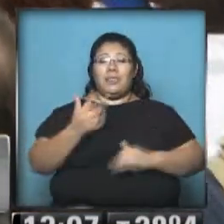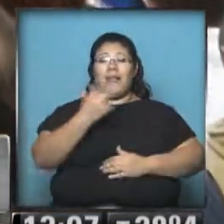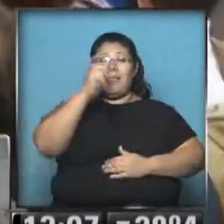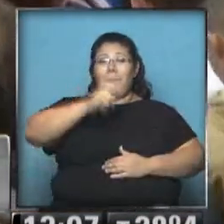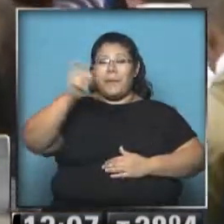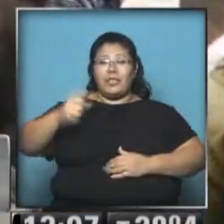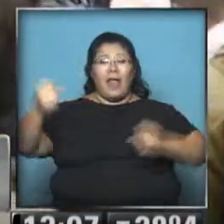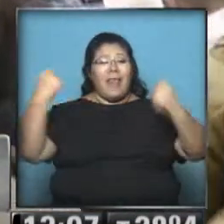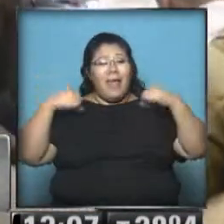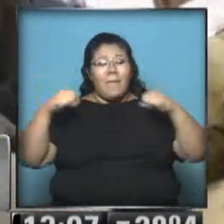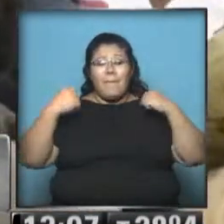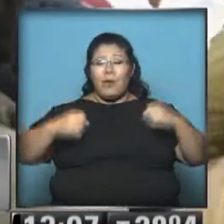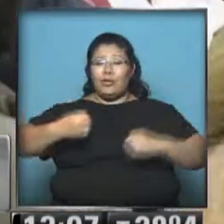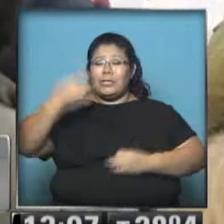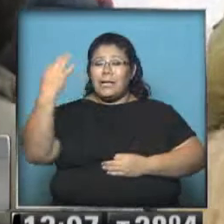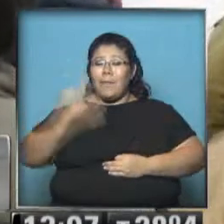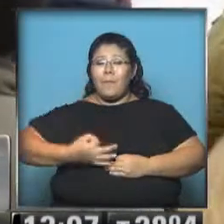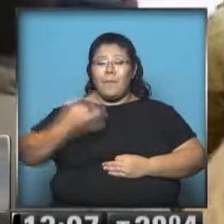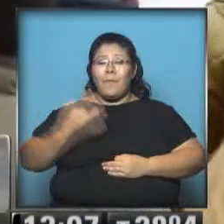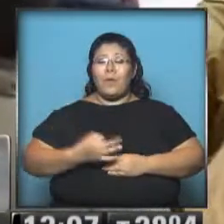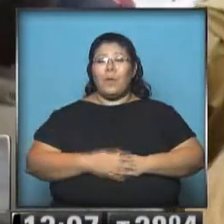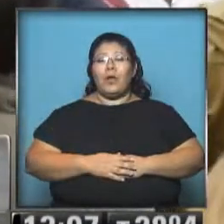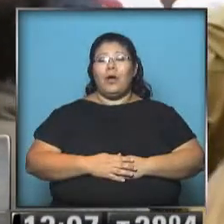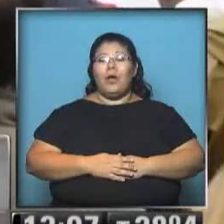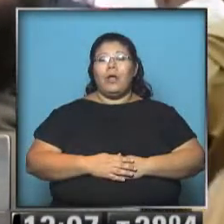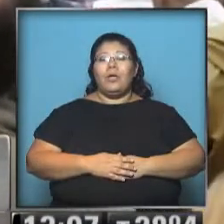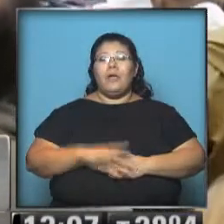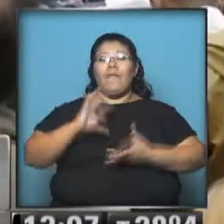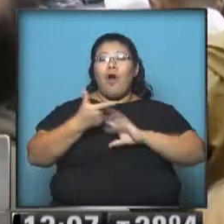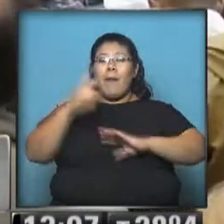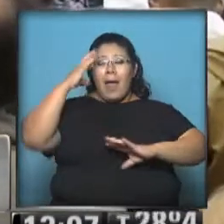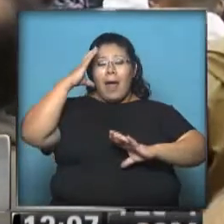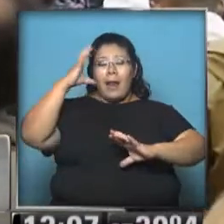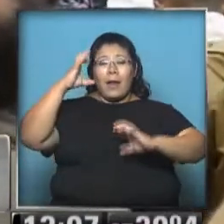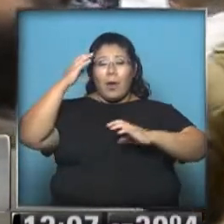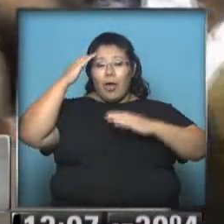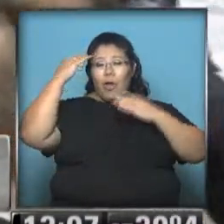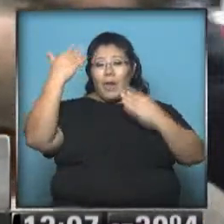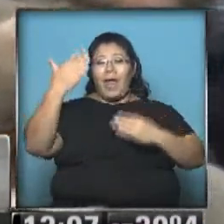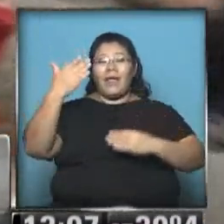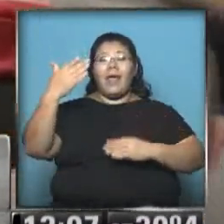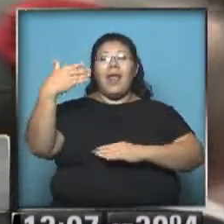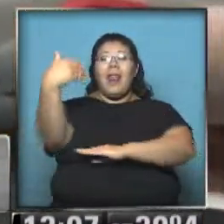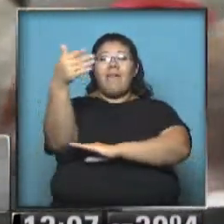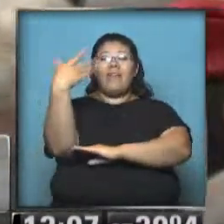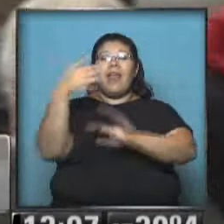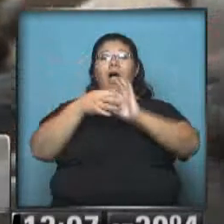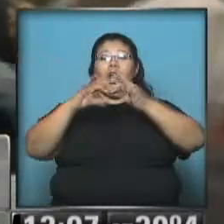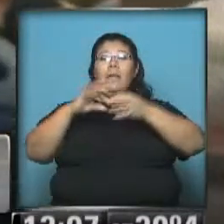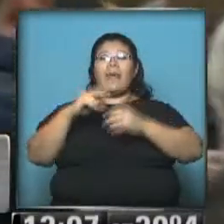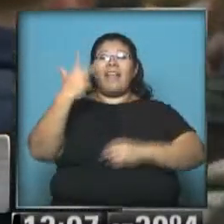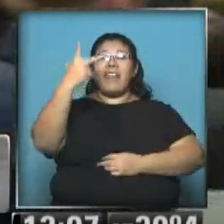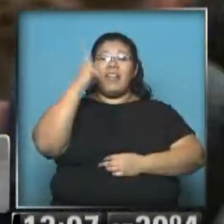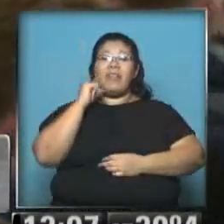grandes deportistas, y en su recuerdo la bandera olímpica va a permanecer por 3 días a media asta en su sede de Lausana,